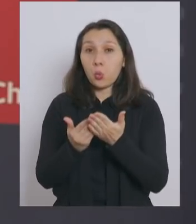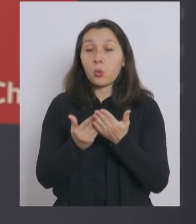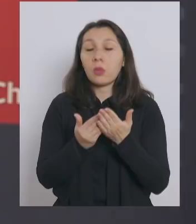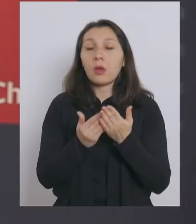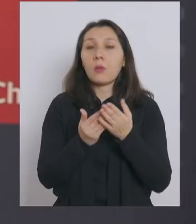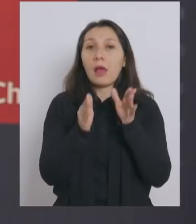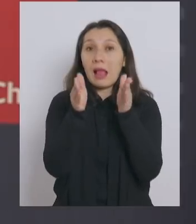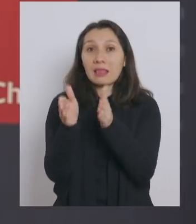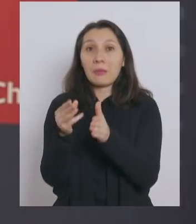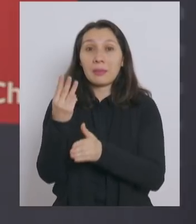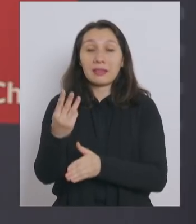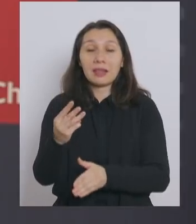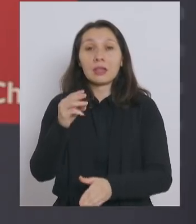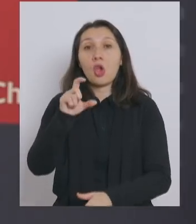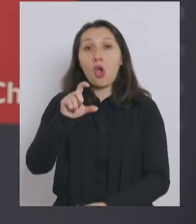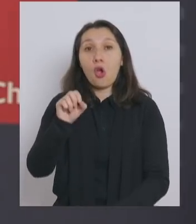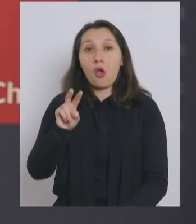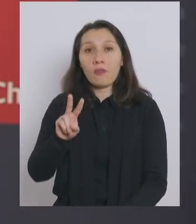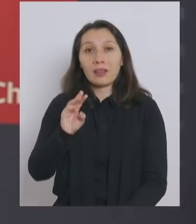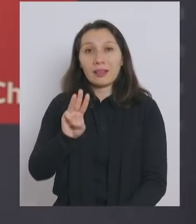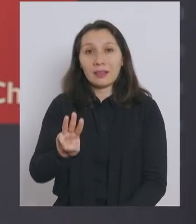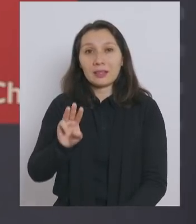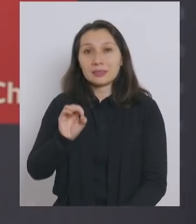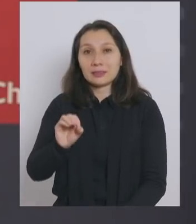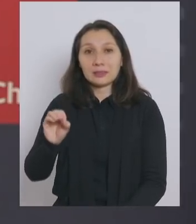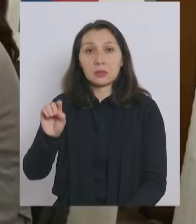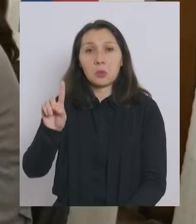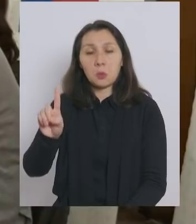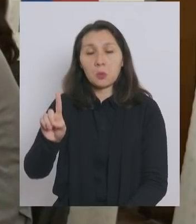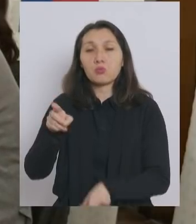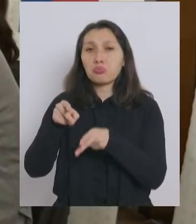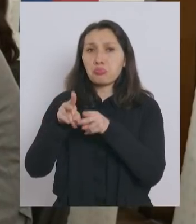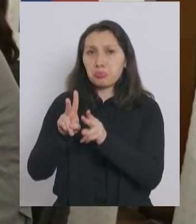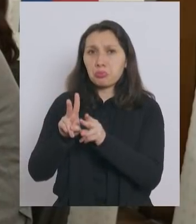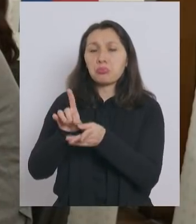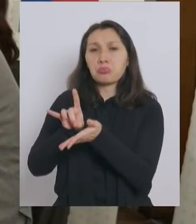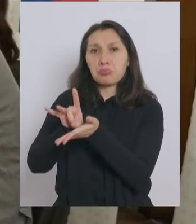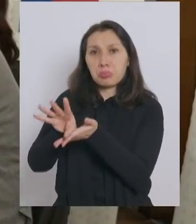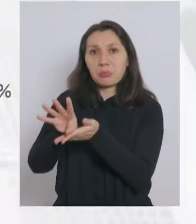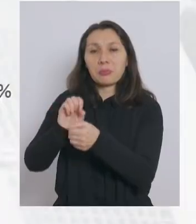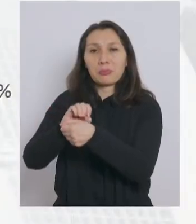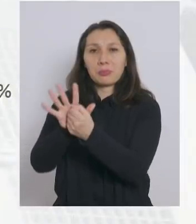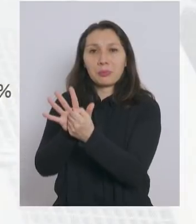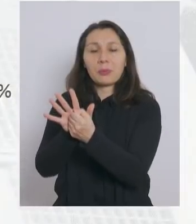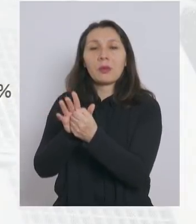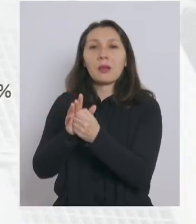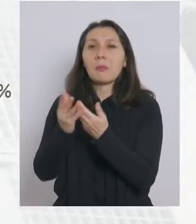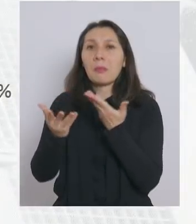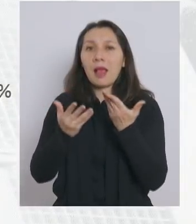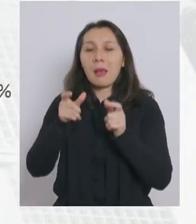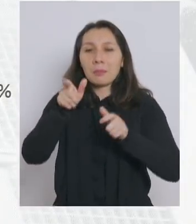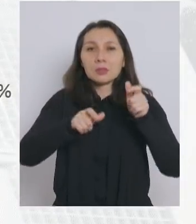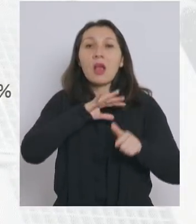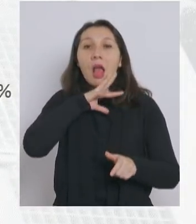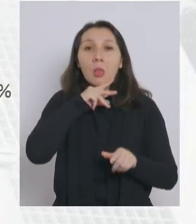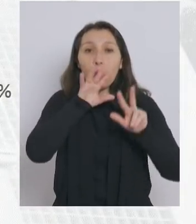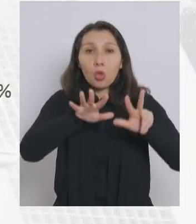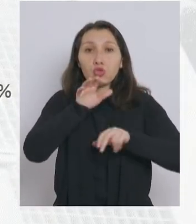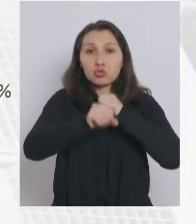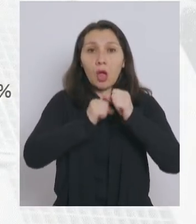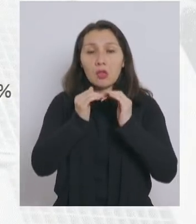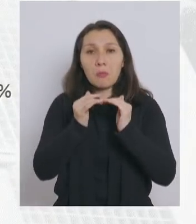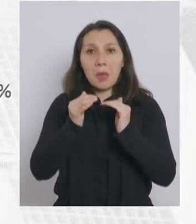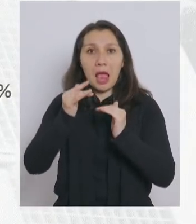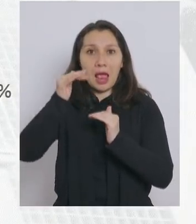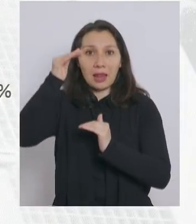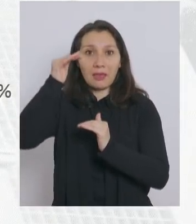3, COV3001, demostró la eficacia de la vacuna contra COVID-19 para adultos de 18 años o